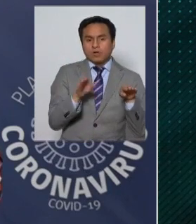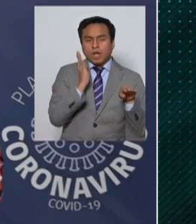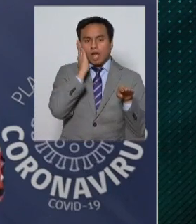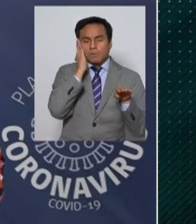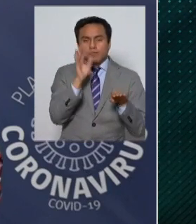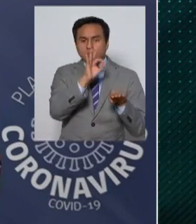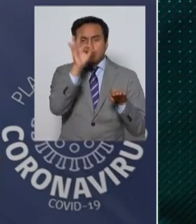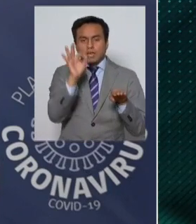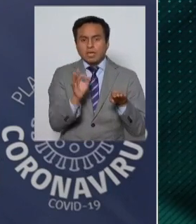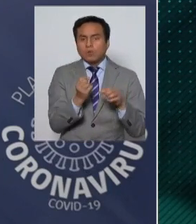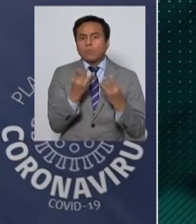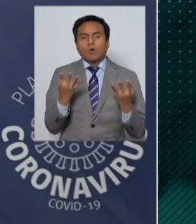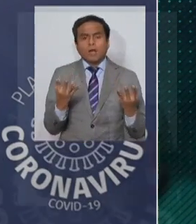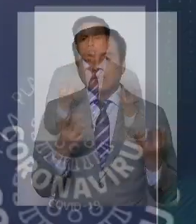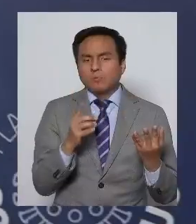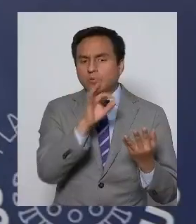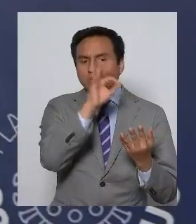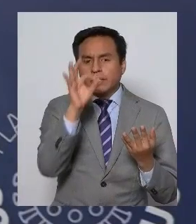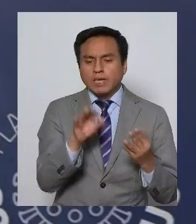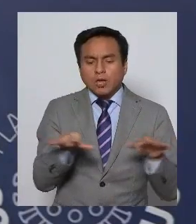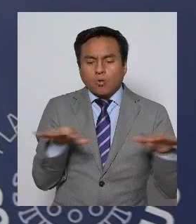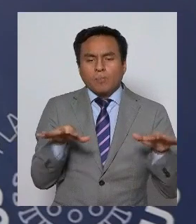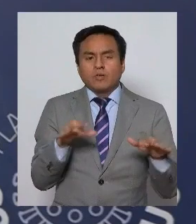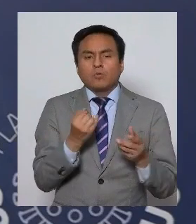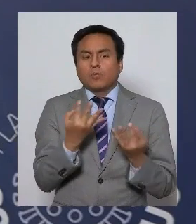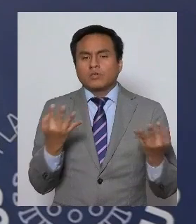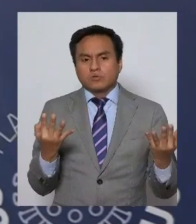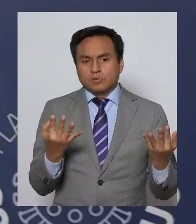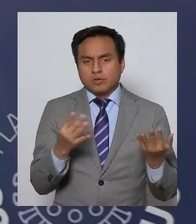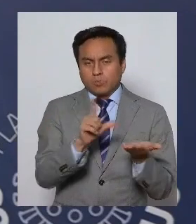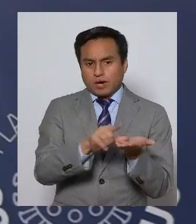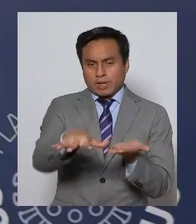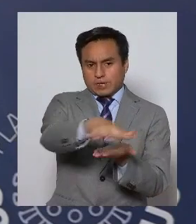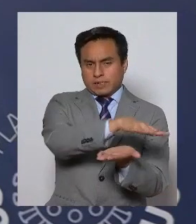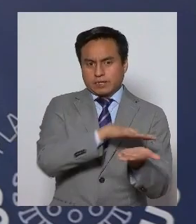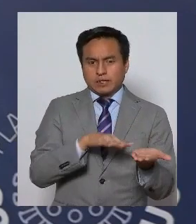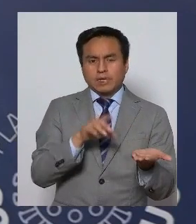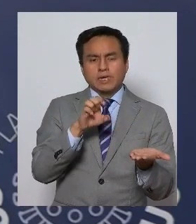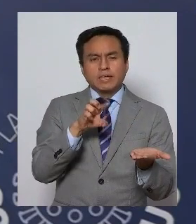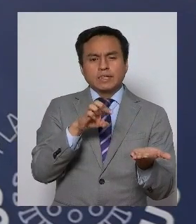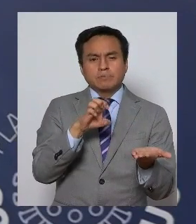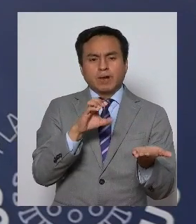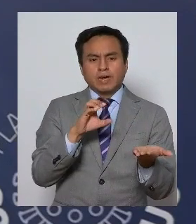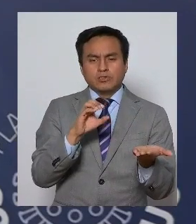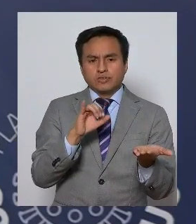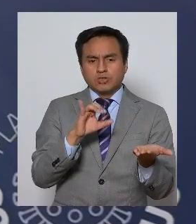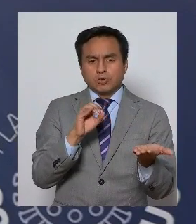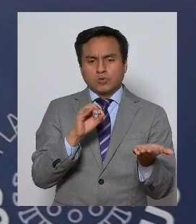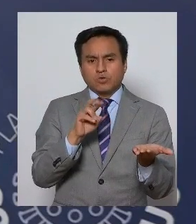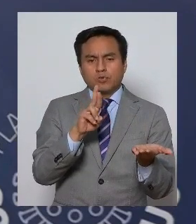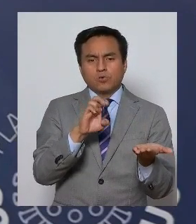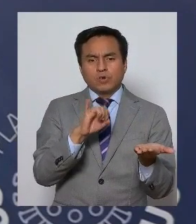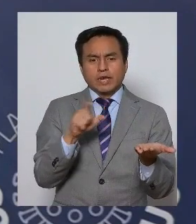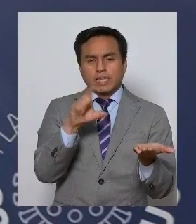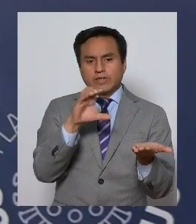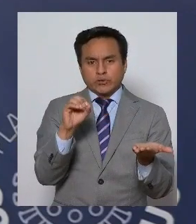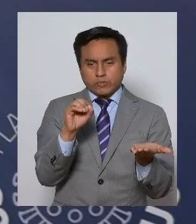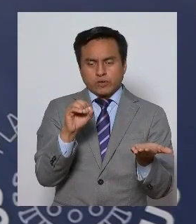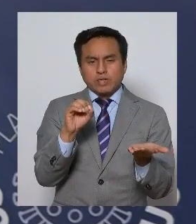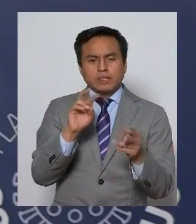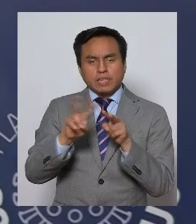sé qué porcentaje se tiene de ocupación justamente de dicho recinto, cómo va avanzando justamente los traslados,